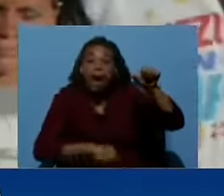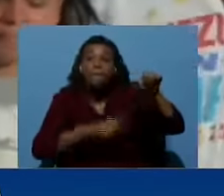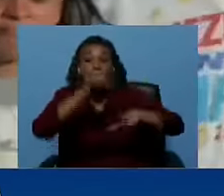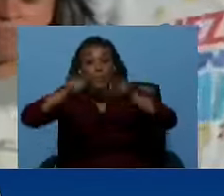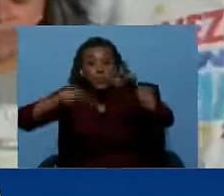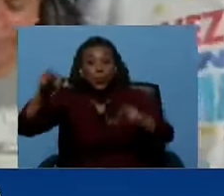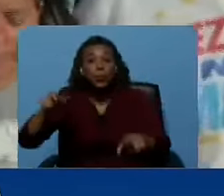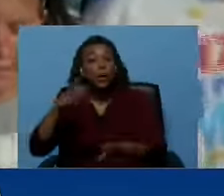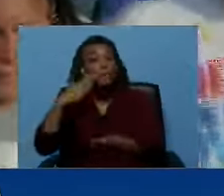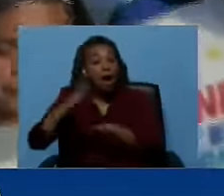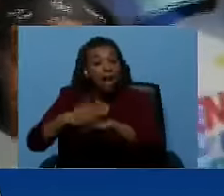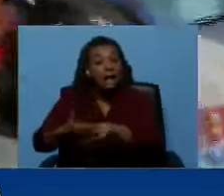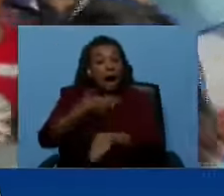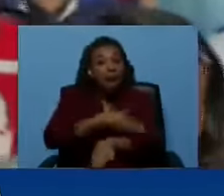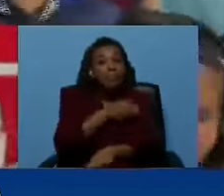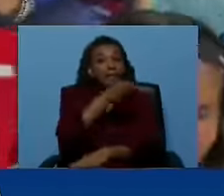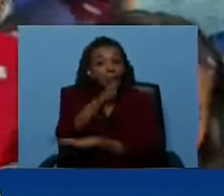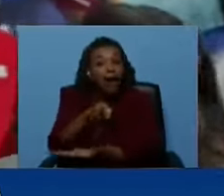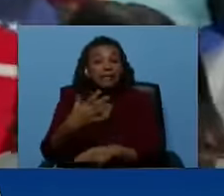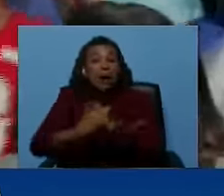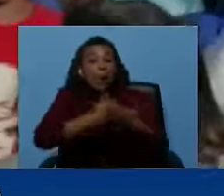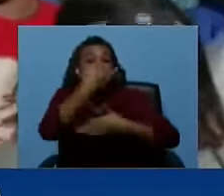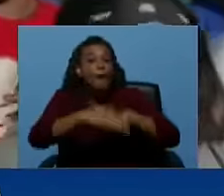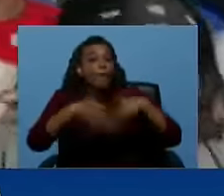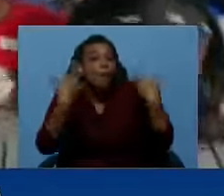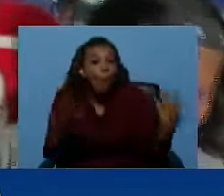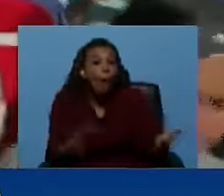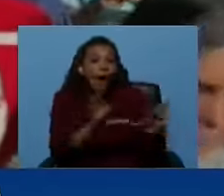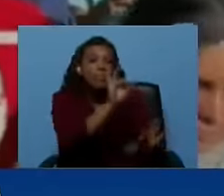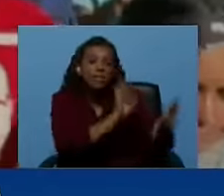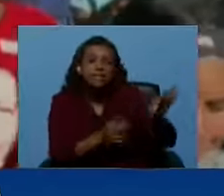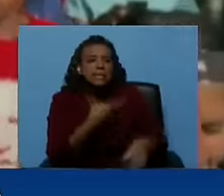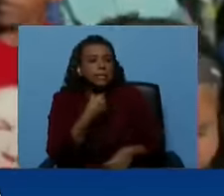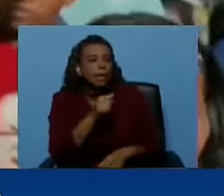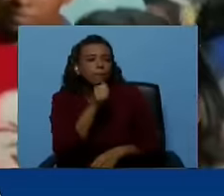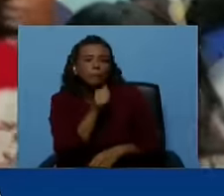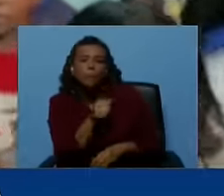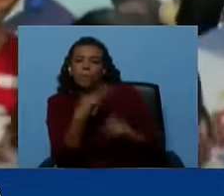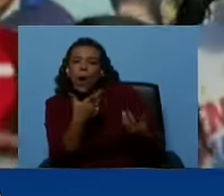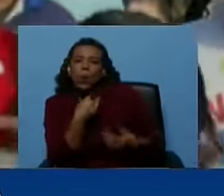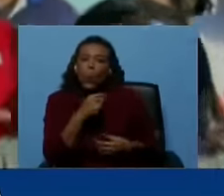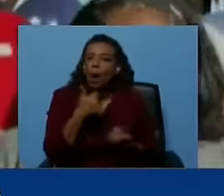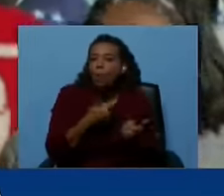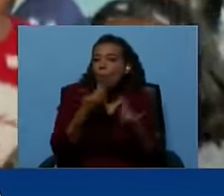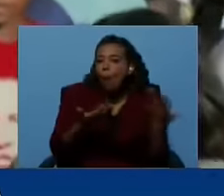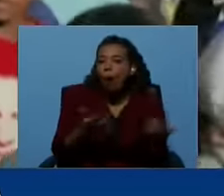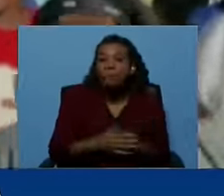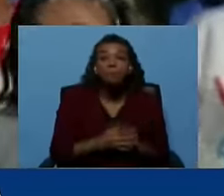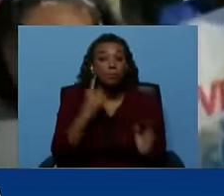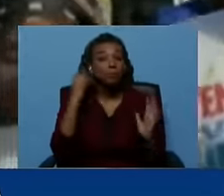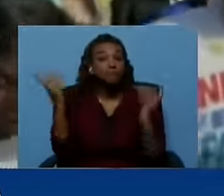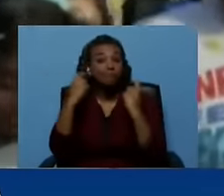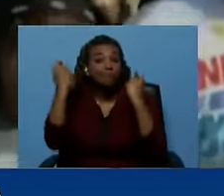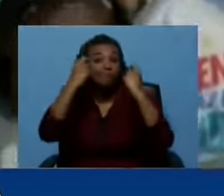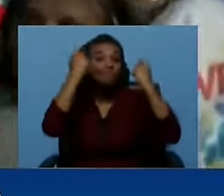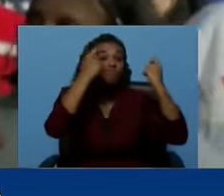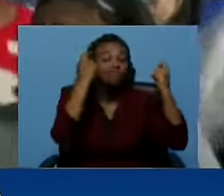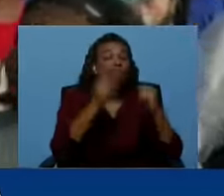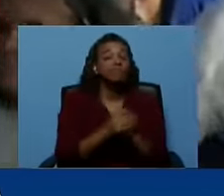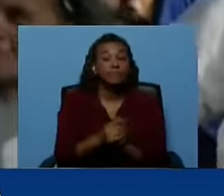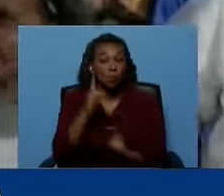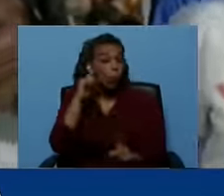gente vaya vea los proyectos y decida estamos en cañados claro estamos en cañados vamos en